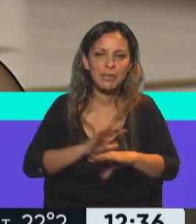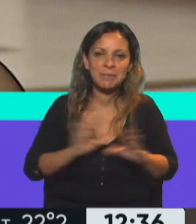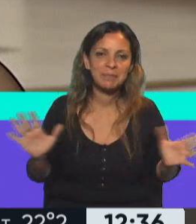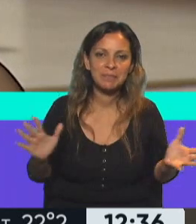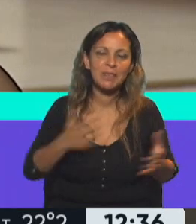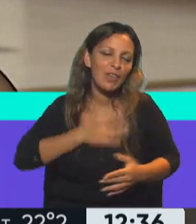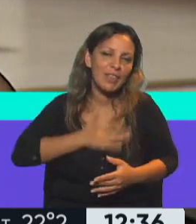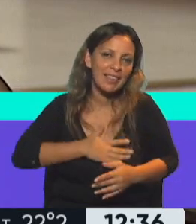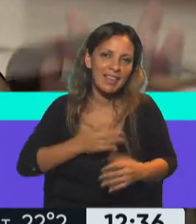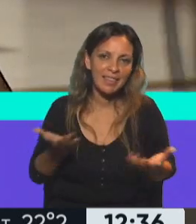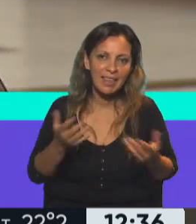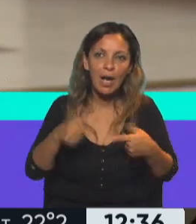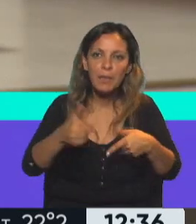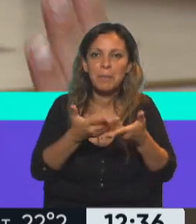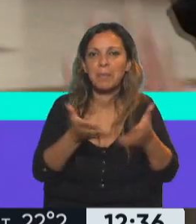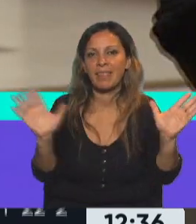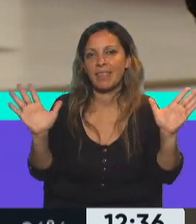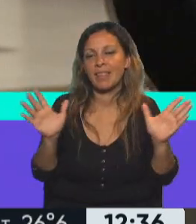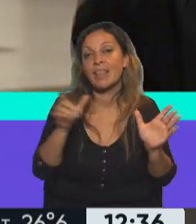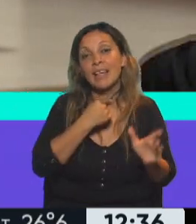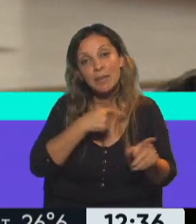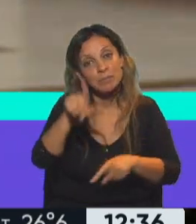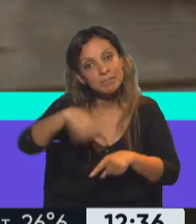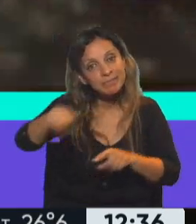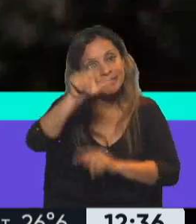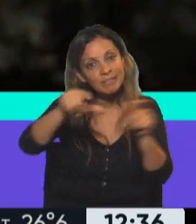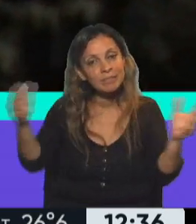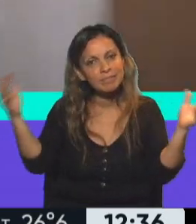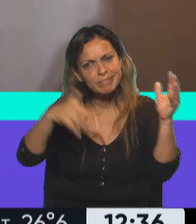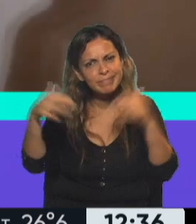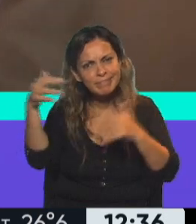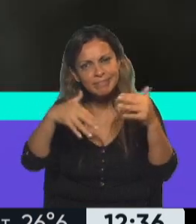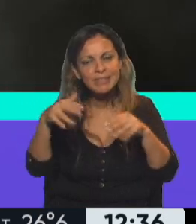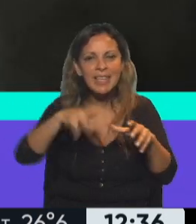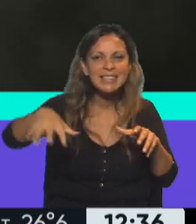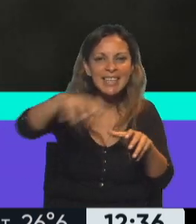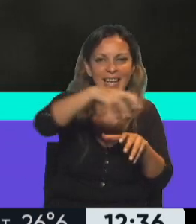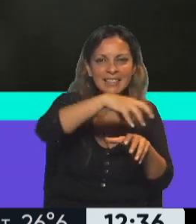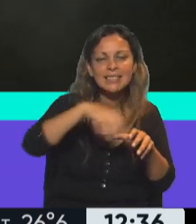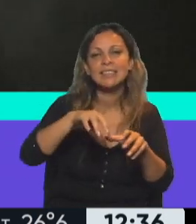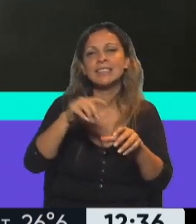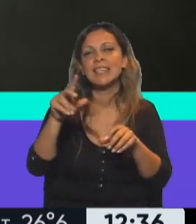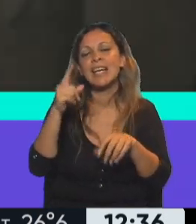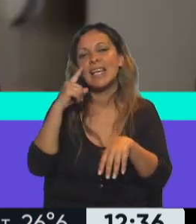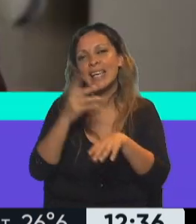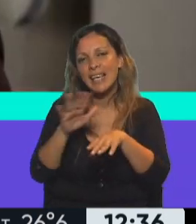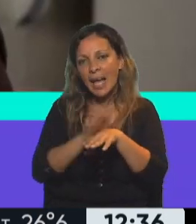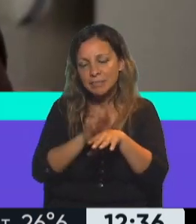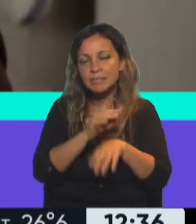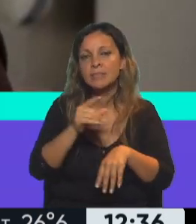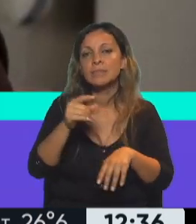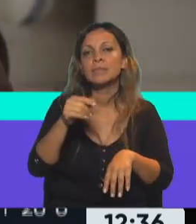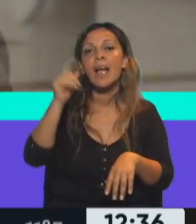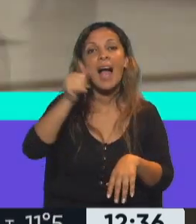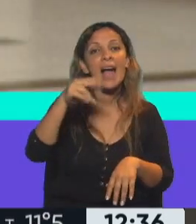Bueno, contentísimas con el estreno, los invitamos a todos a ir a todos los espacios Inca, a ver Sola, con Araceli González, Fabián